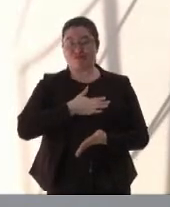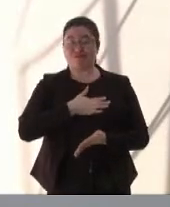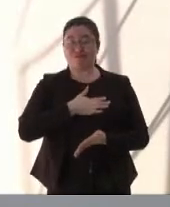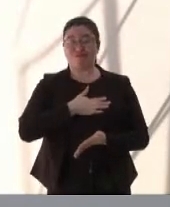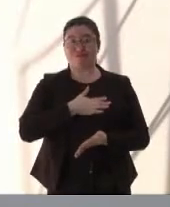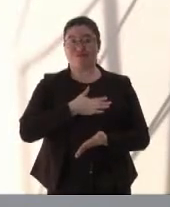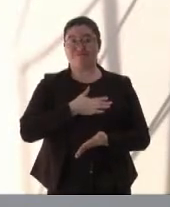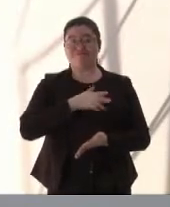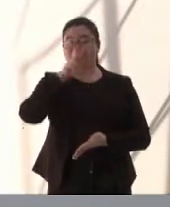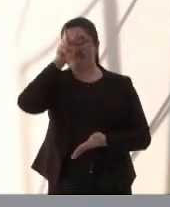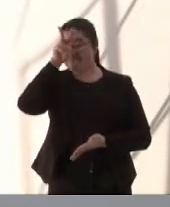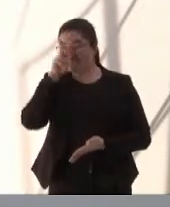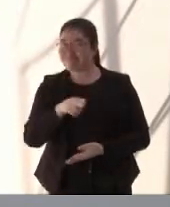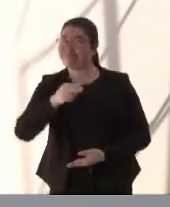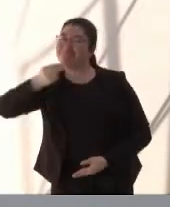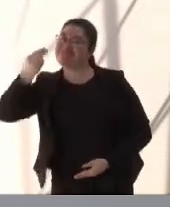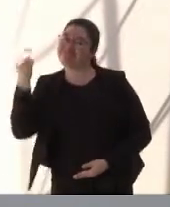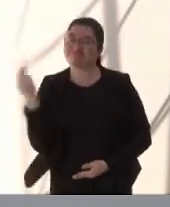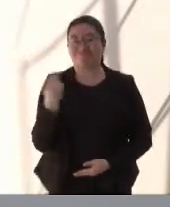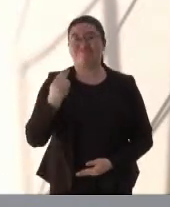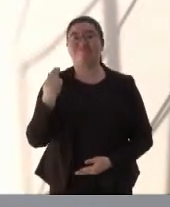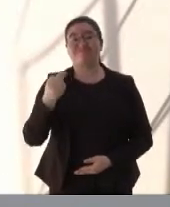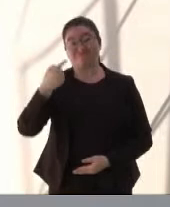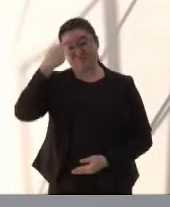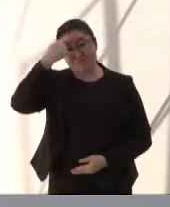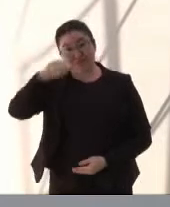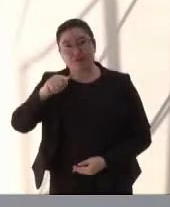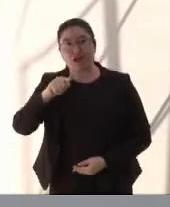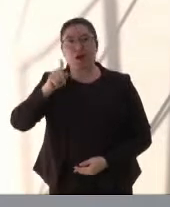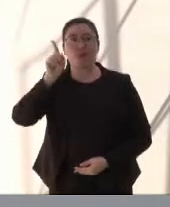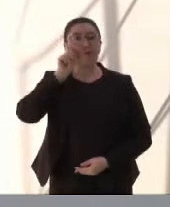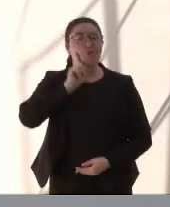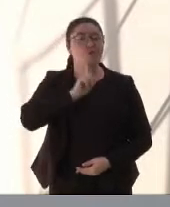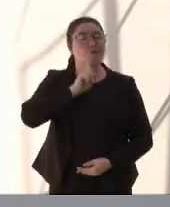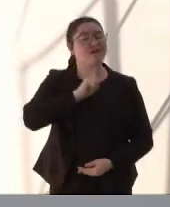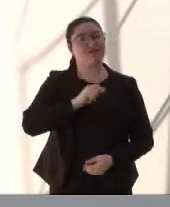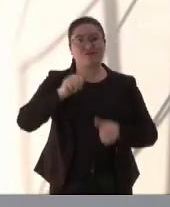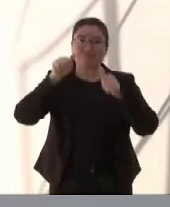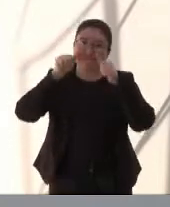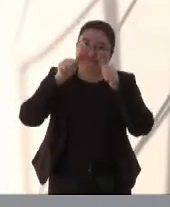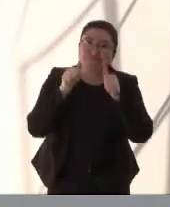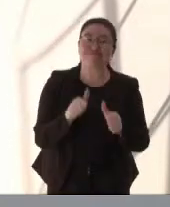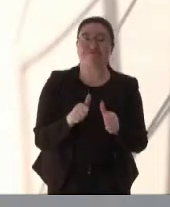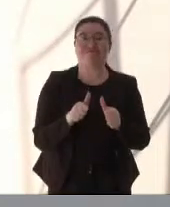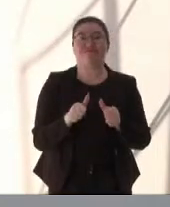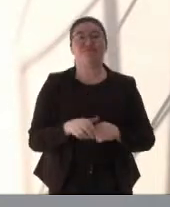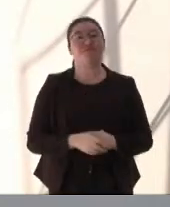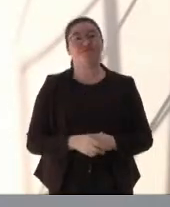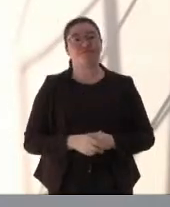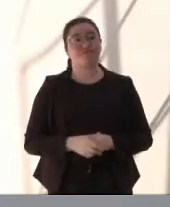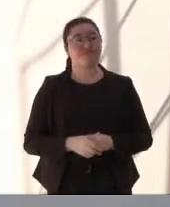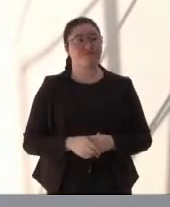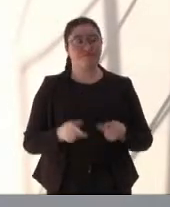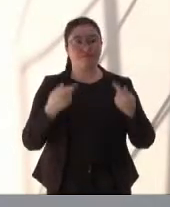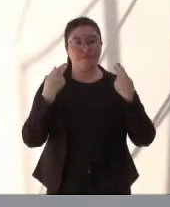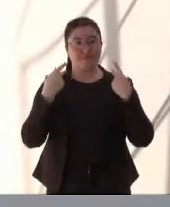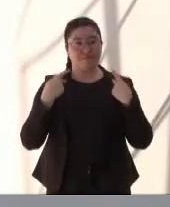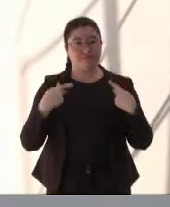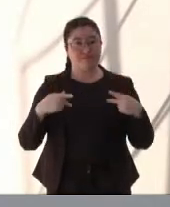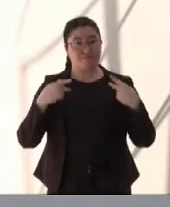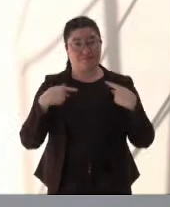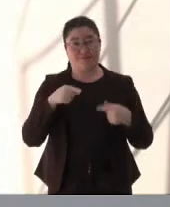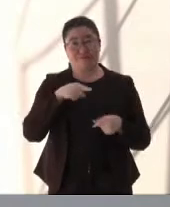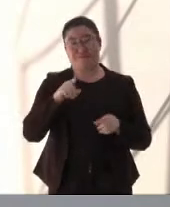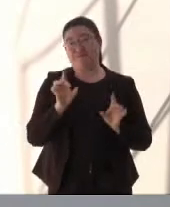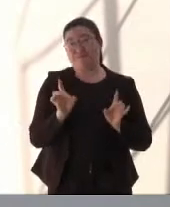tan necesario para atender a las mujeres, a quienes se encuentran en alguna